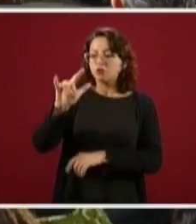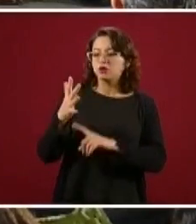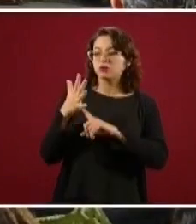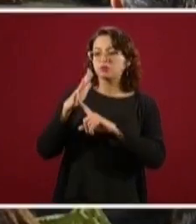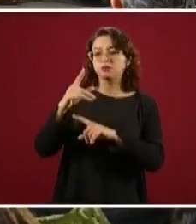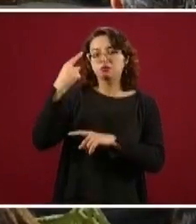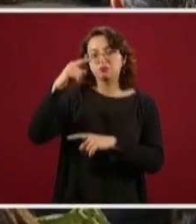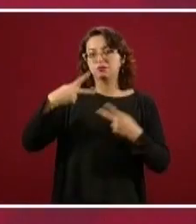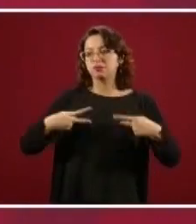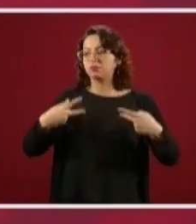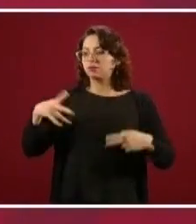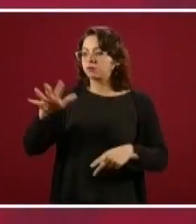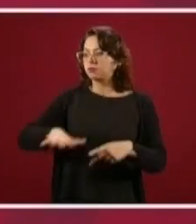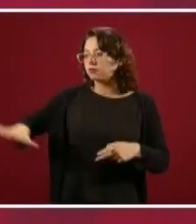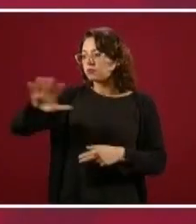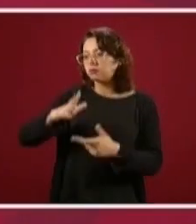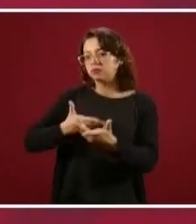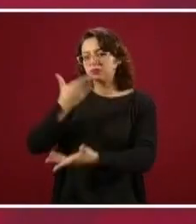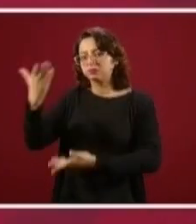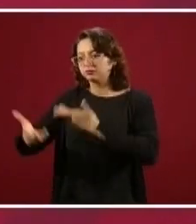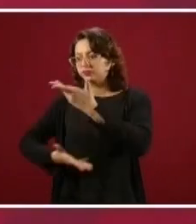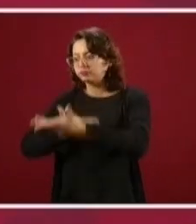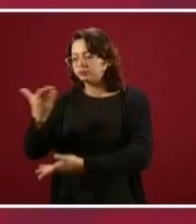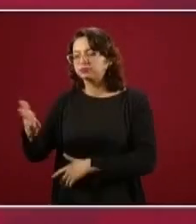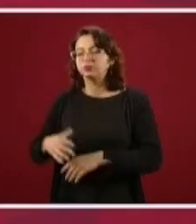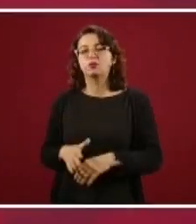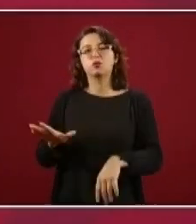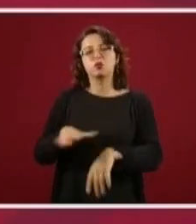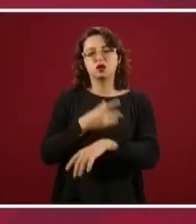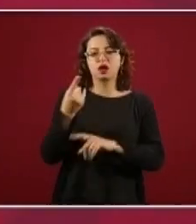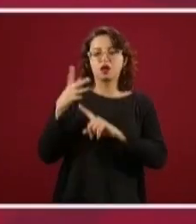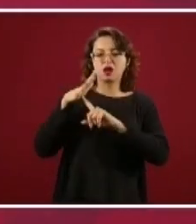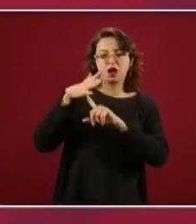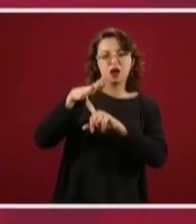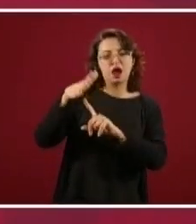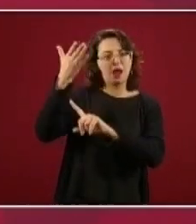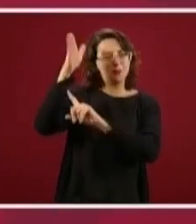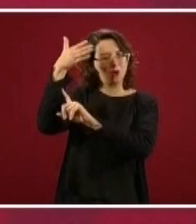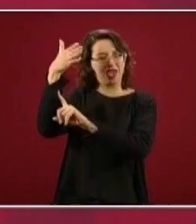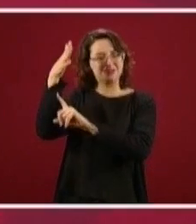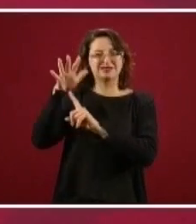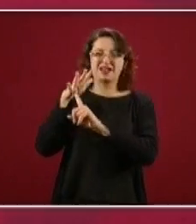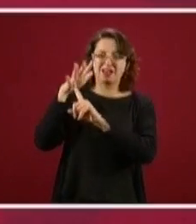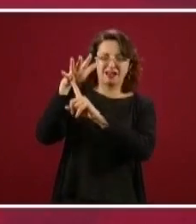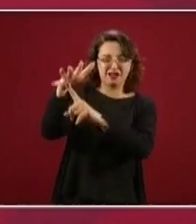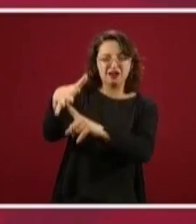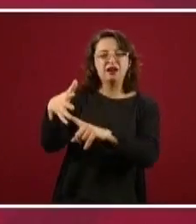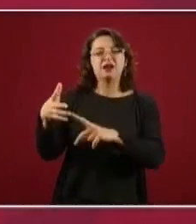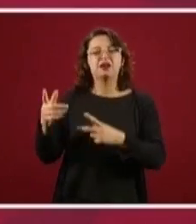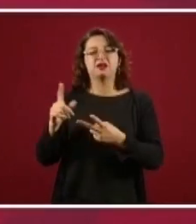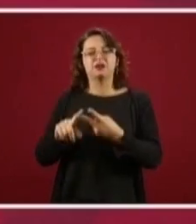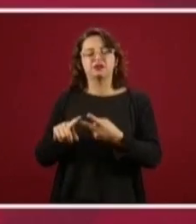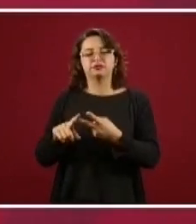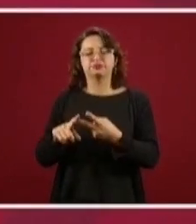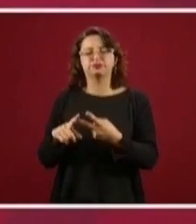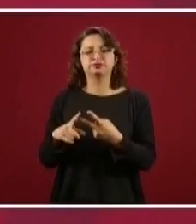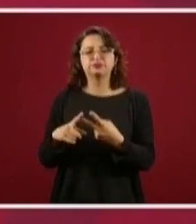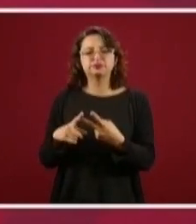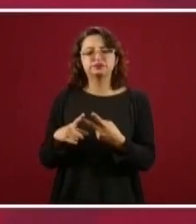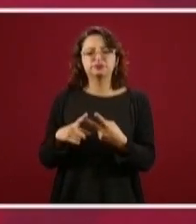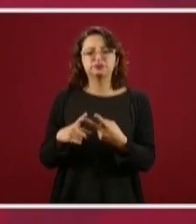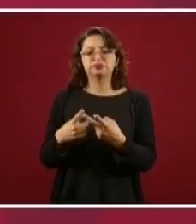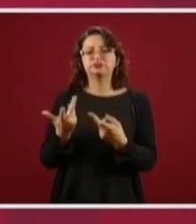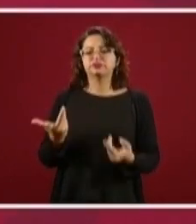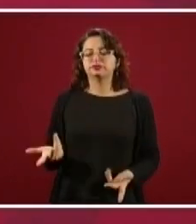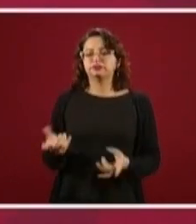cabo un proceso de certificación para que regrese a mexico en la conferencia se precisó que el gasto semanal para mantener